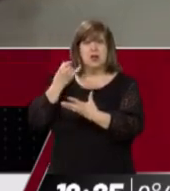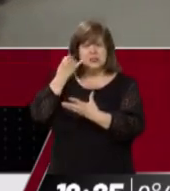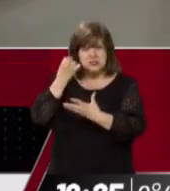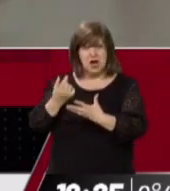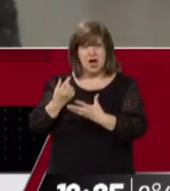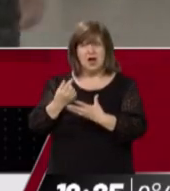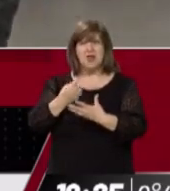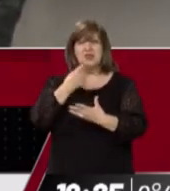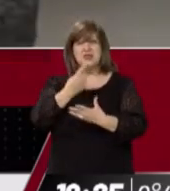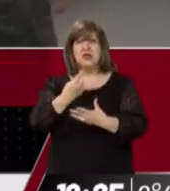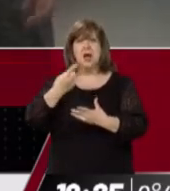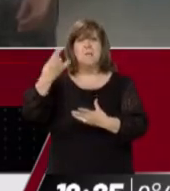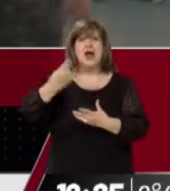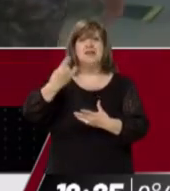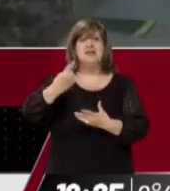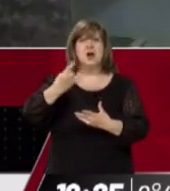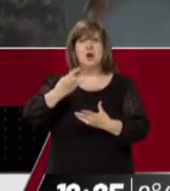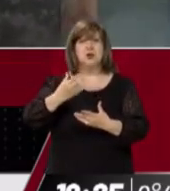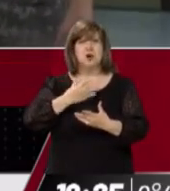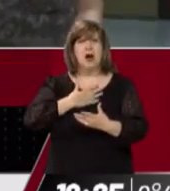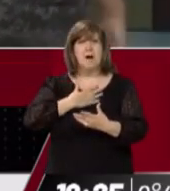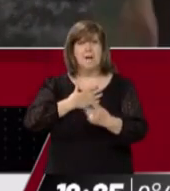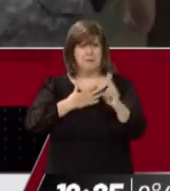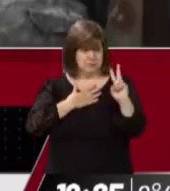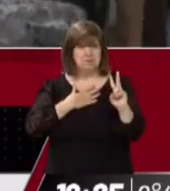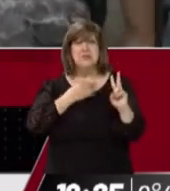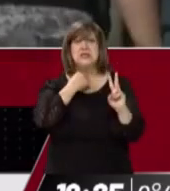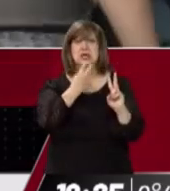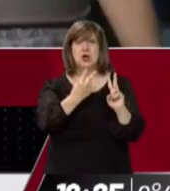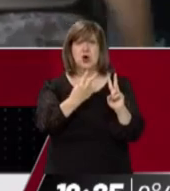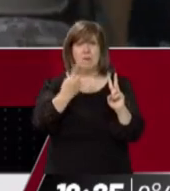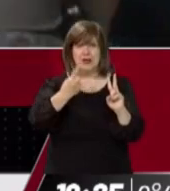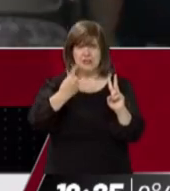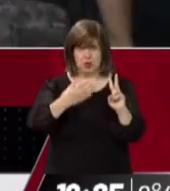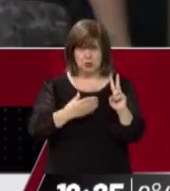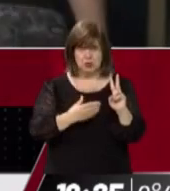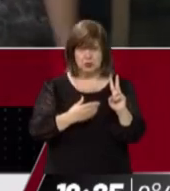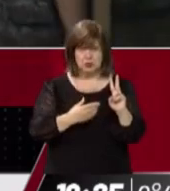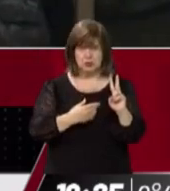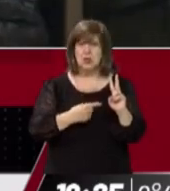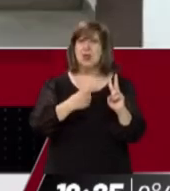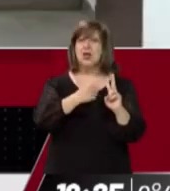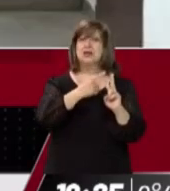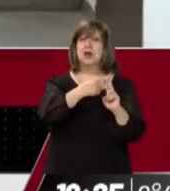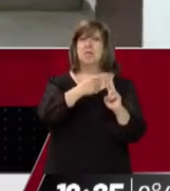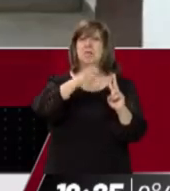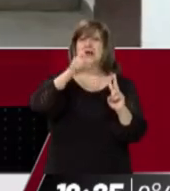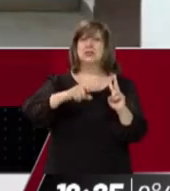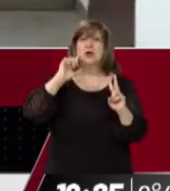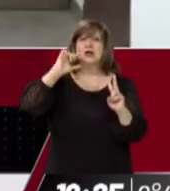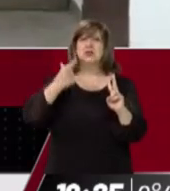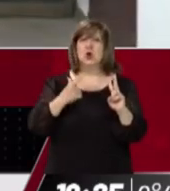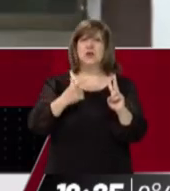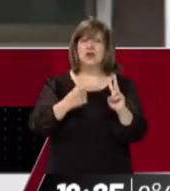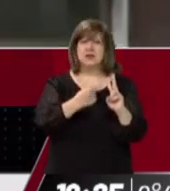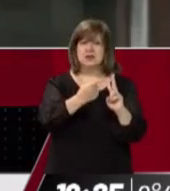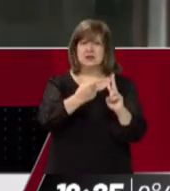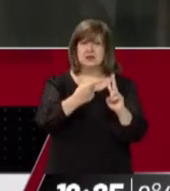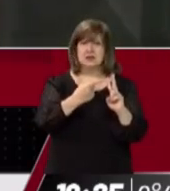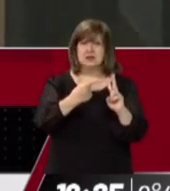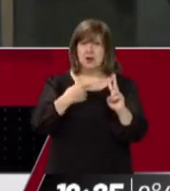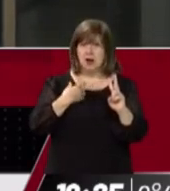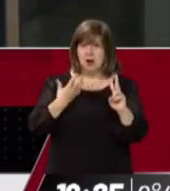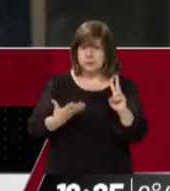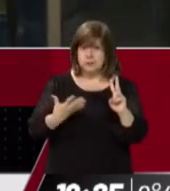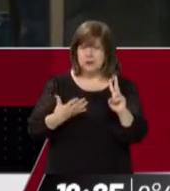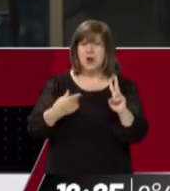incluidos Mis hijos no se lo voy a permitir primero mis hijos son personas sordas no nos están escuchando